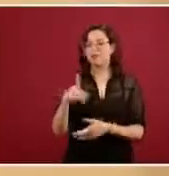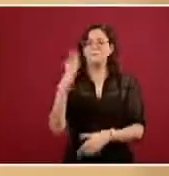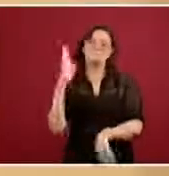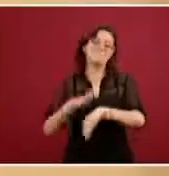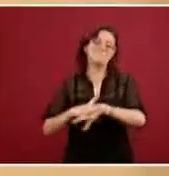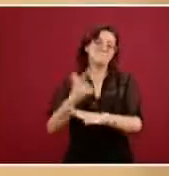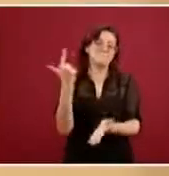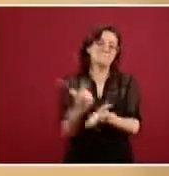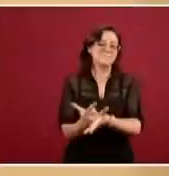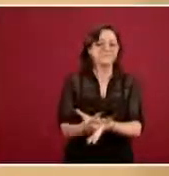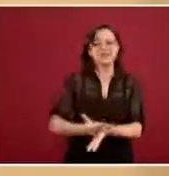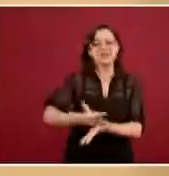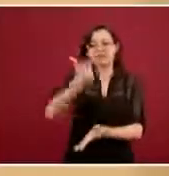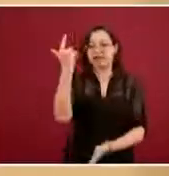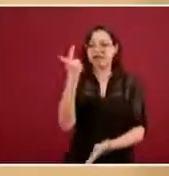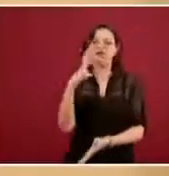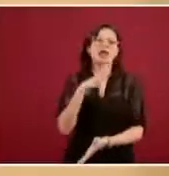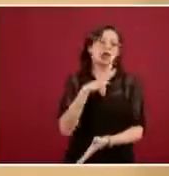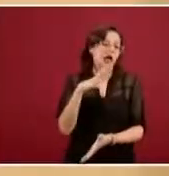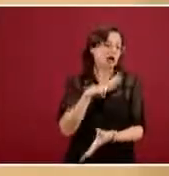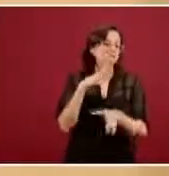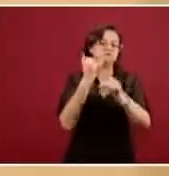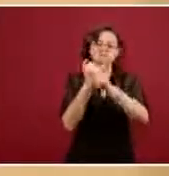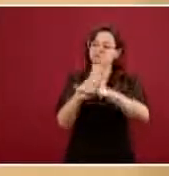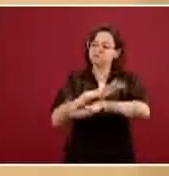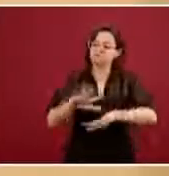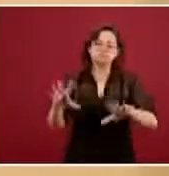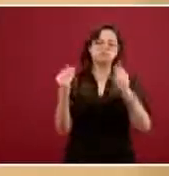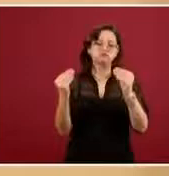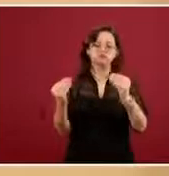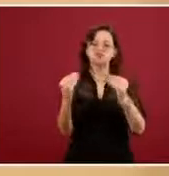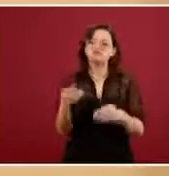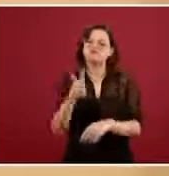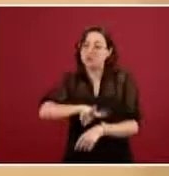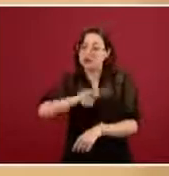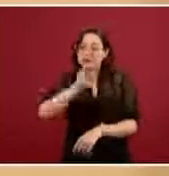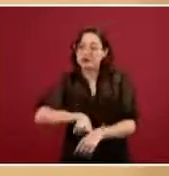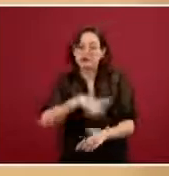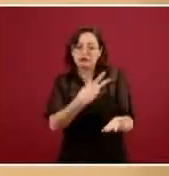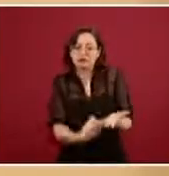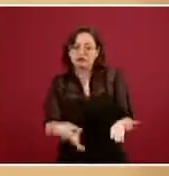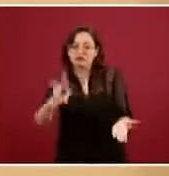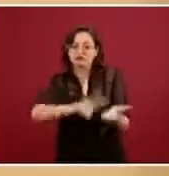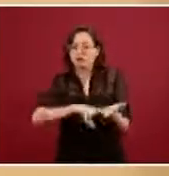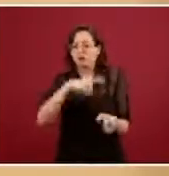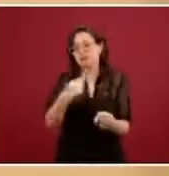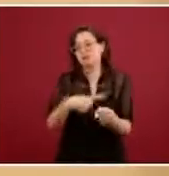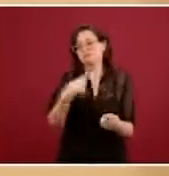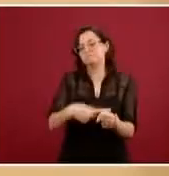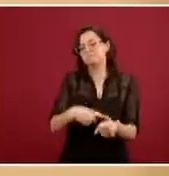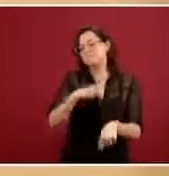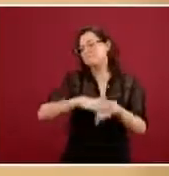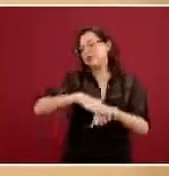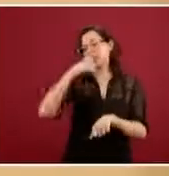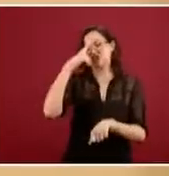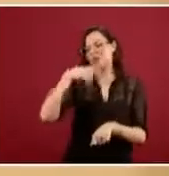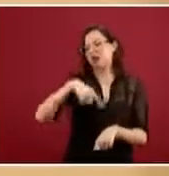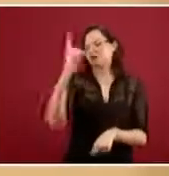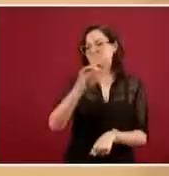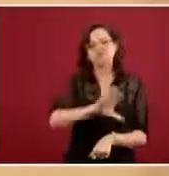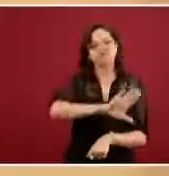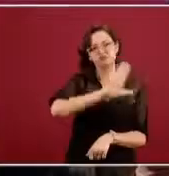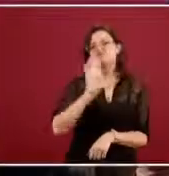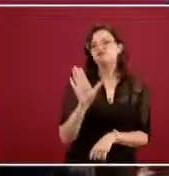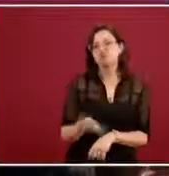múltiples bibliografías, y lo estamos viendo en México, cómo se asocia a un mayor riesgo de poder perder la vida a causa de